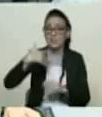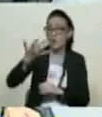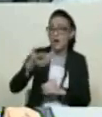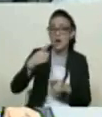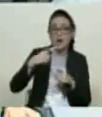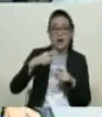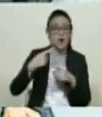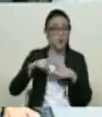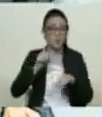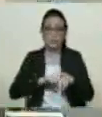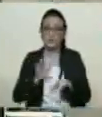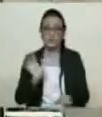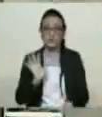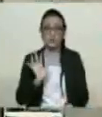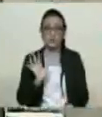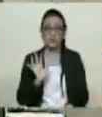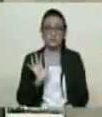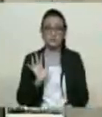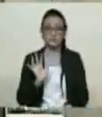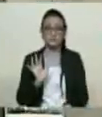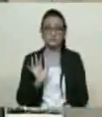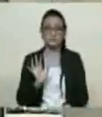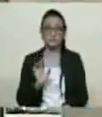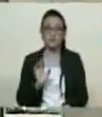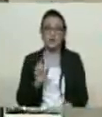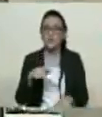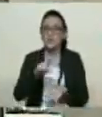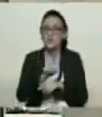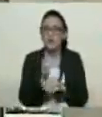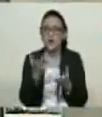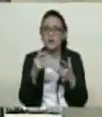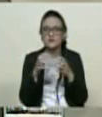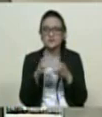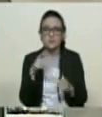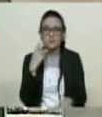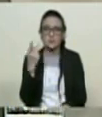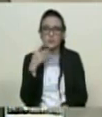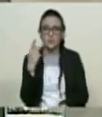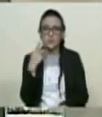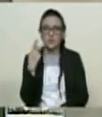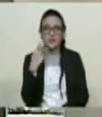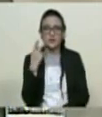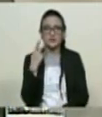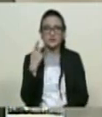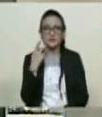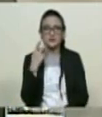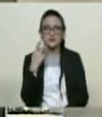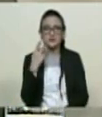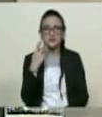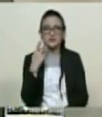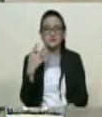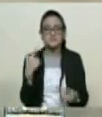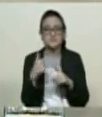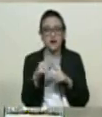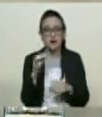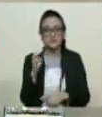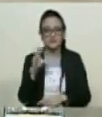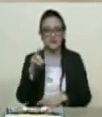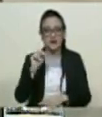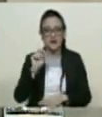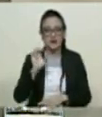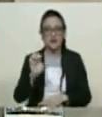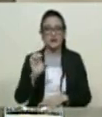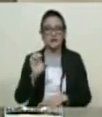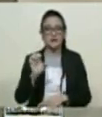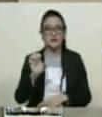ningún momento, está en que son las organizaciones políticas, en su conjunto, con el Consejo Nacional Electoral,